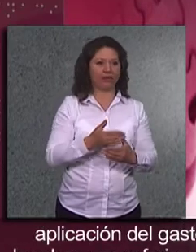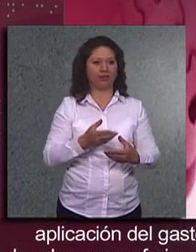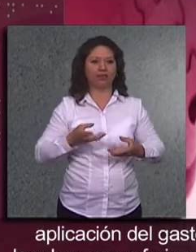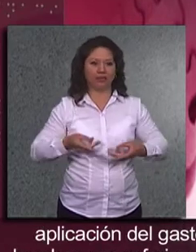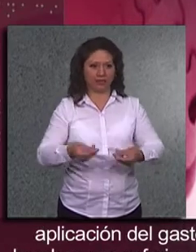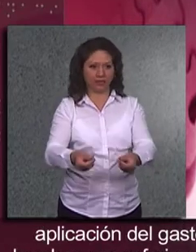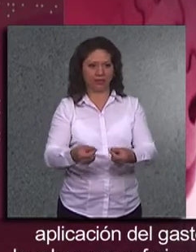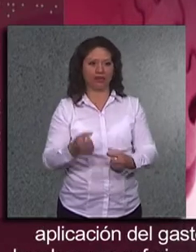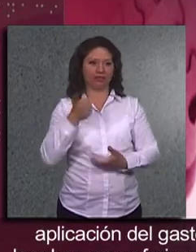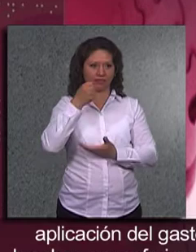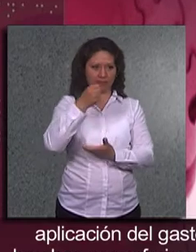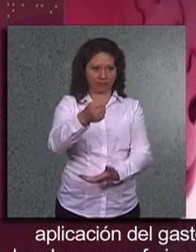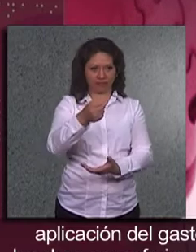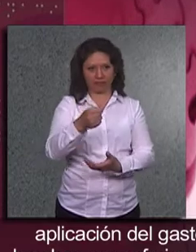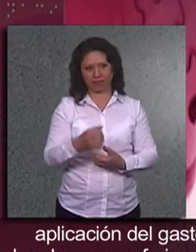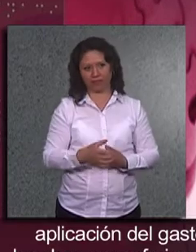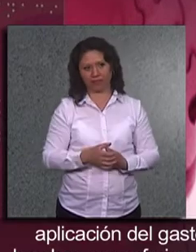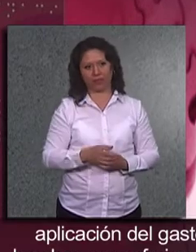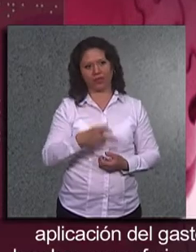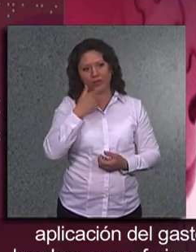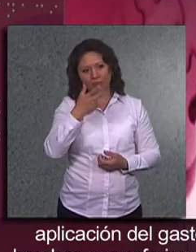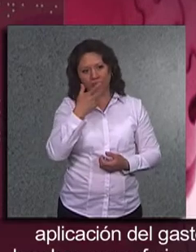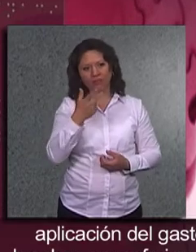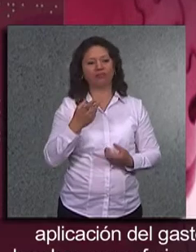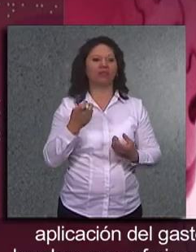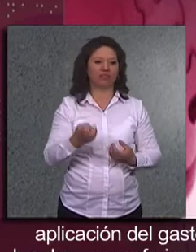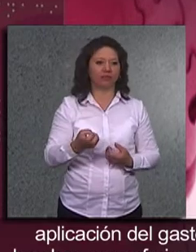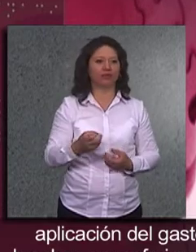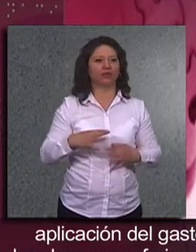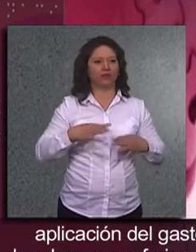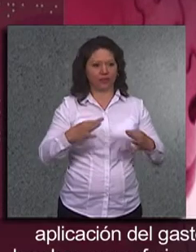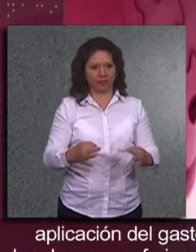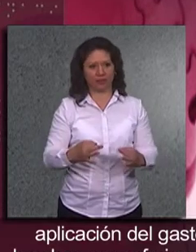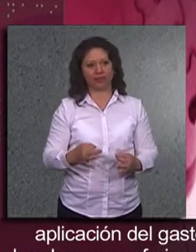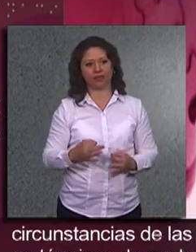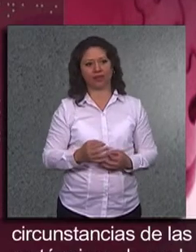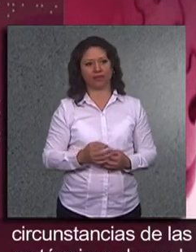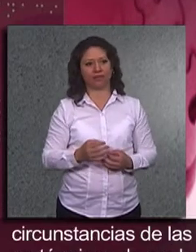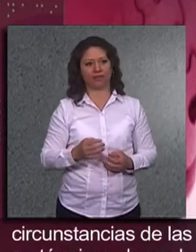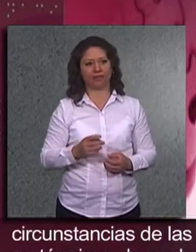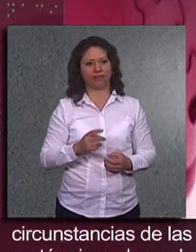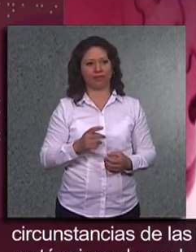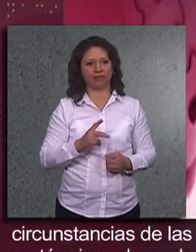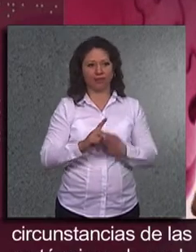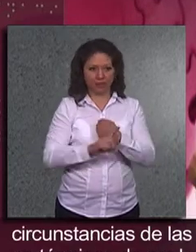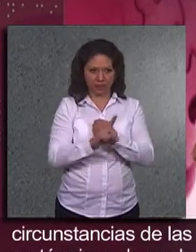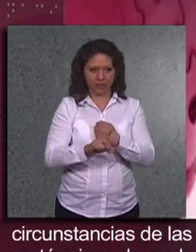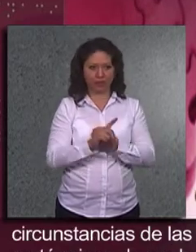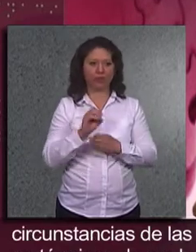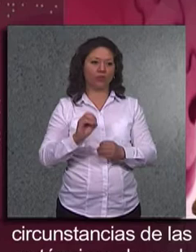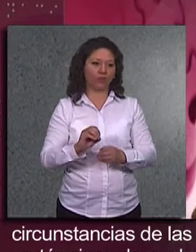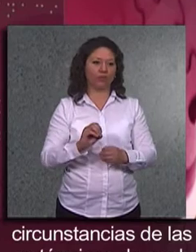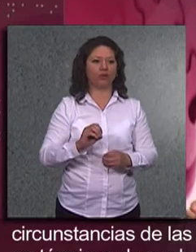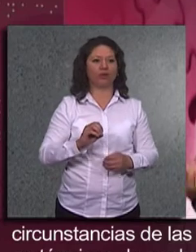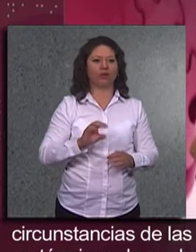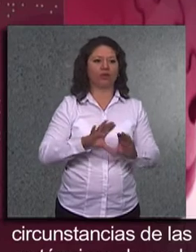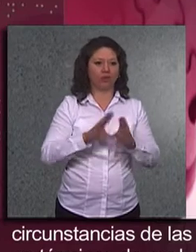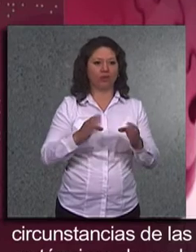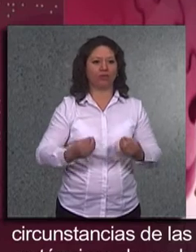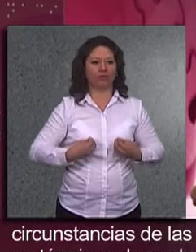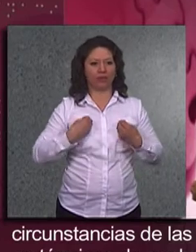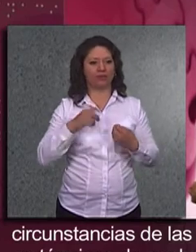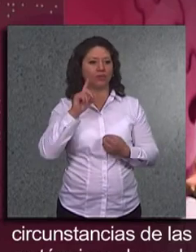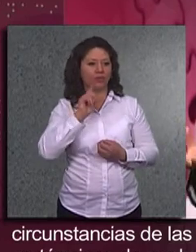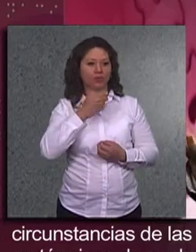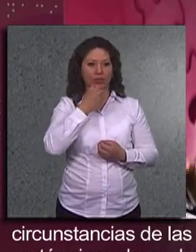del gasto cuando hablamos de brechas nos referimos fundamentalmente a las circunstancias de las mujeres y de los